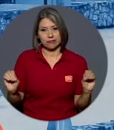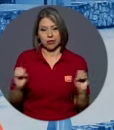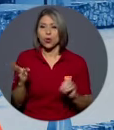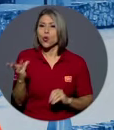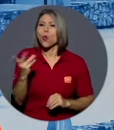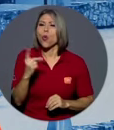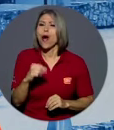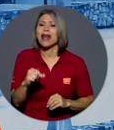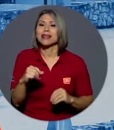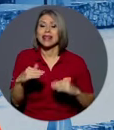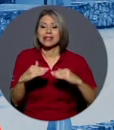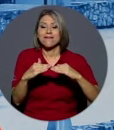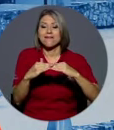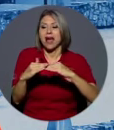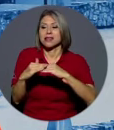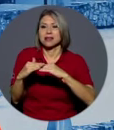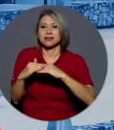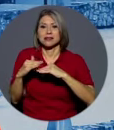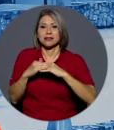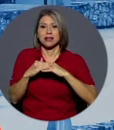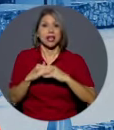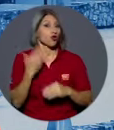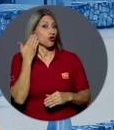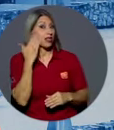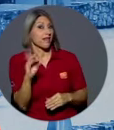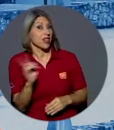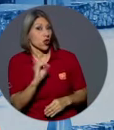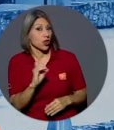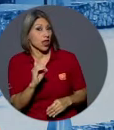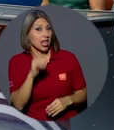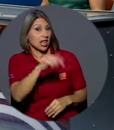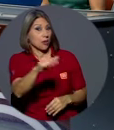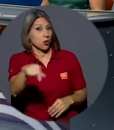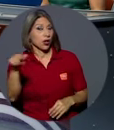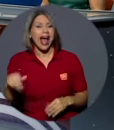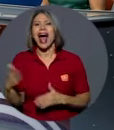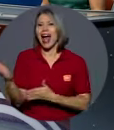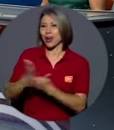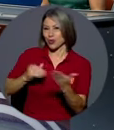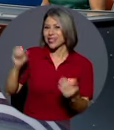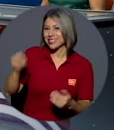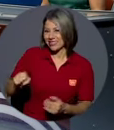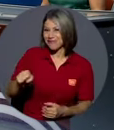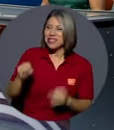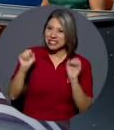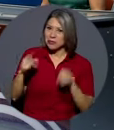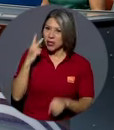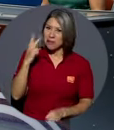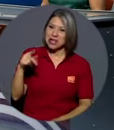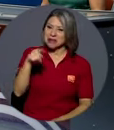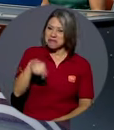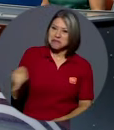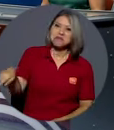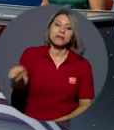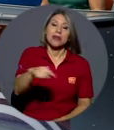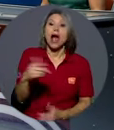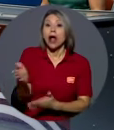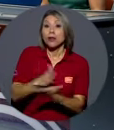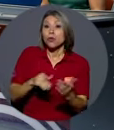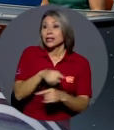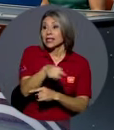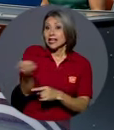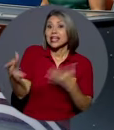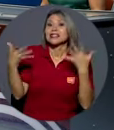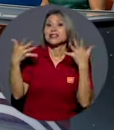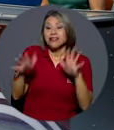realmente no se puede decir cuántas fallas hay. ¿Y dónde están? Están por todas partes. Algunas sí, algunas se pueden ver en superficie, hay muchas fallas inclusive